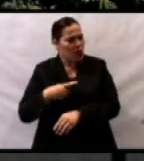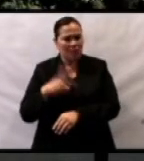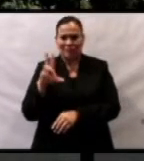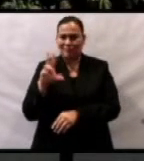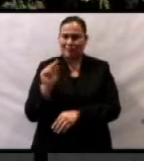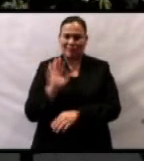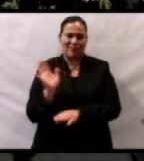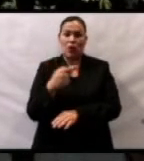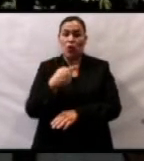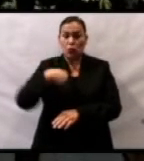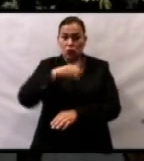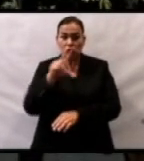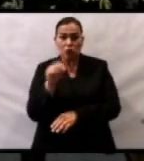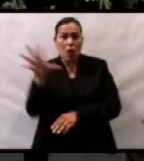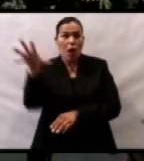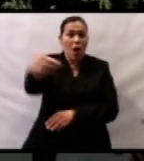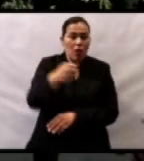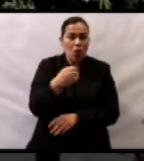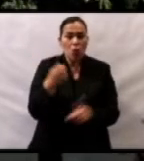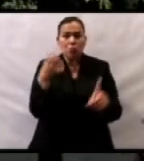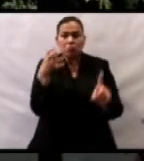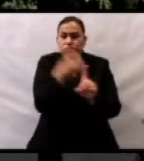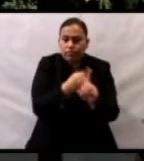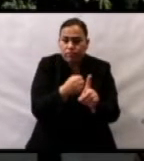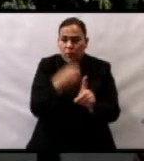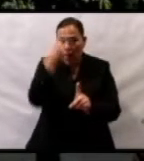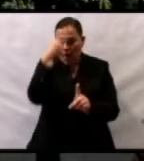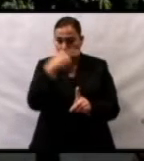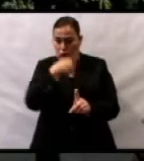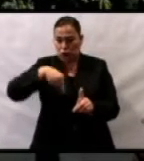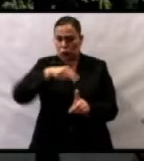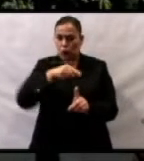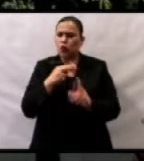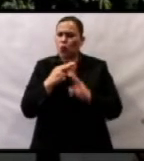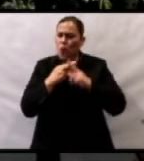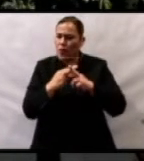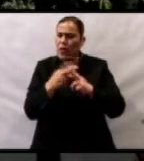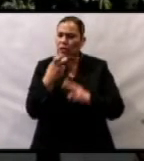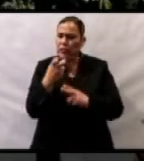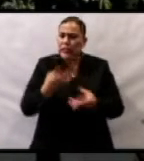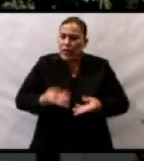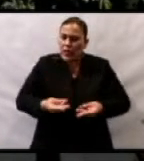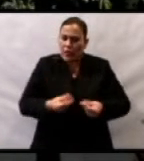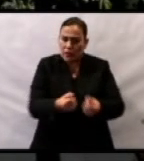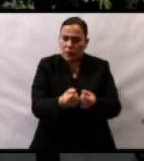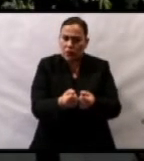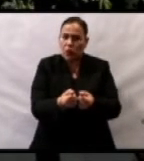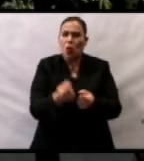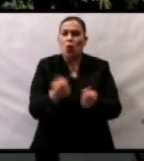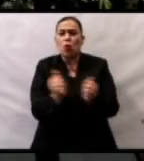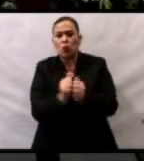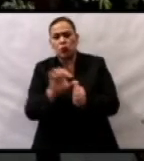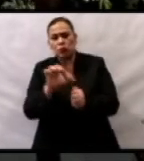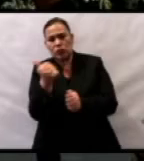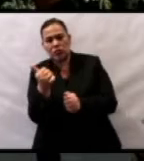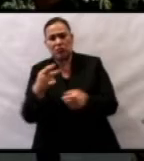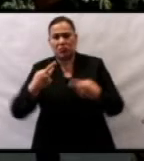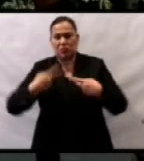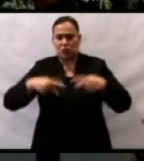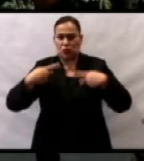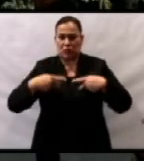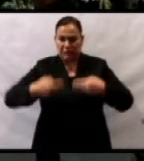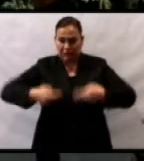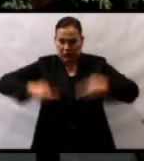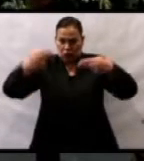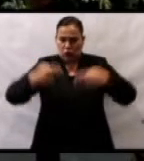He citado adelante de participaciones para cumplir con el gasto corriente o con proveedores.